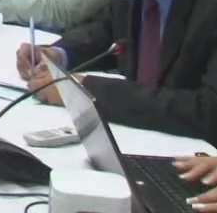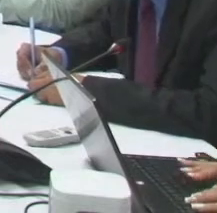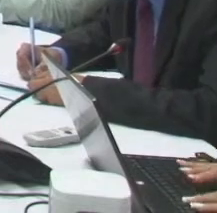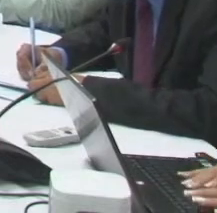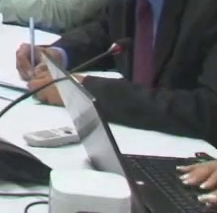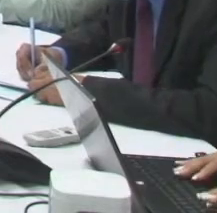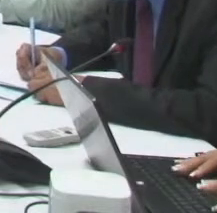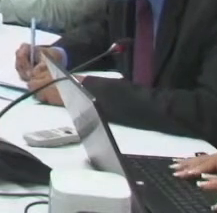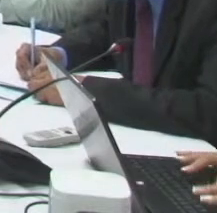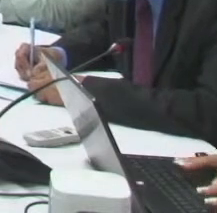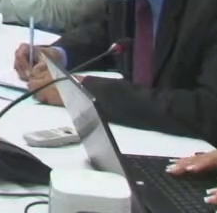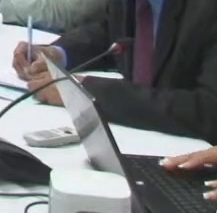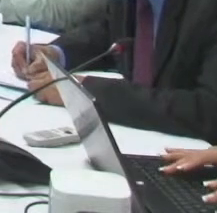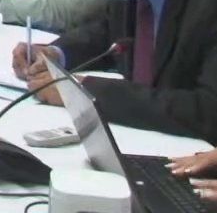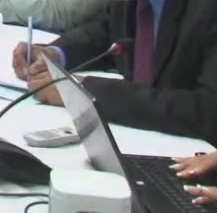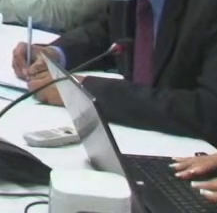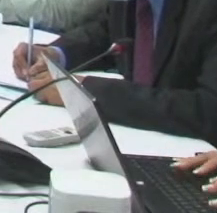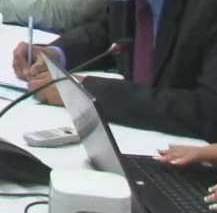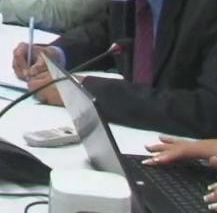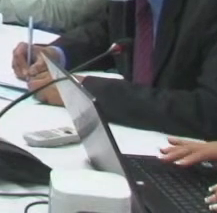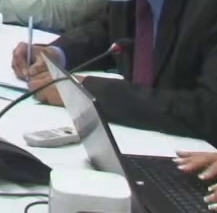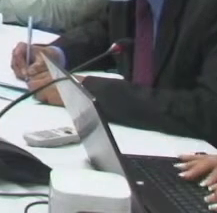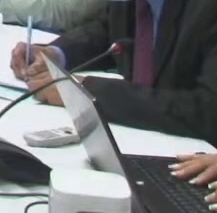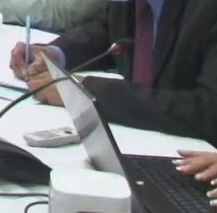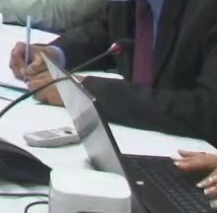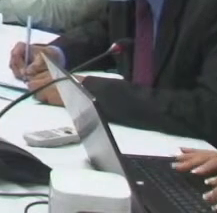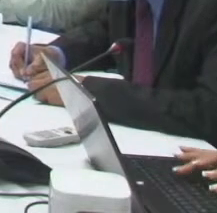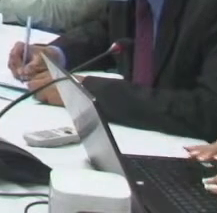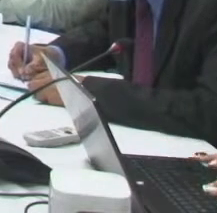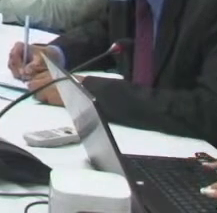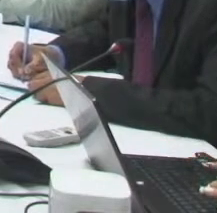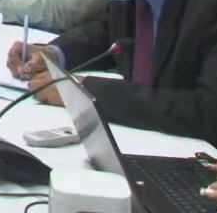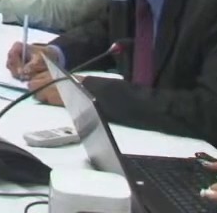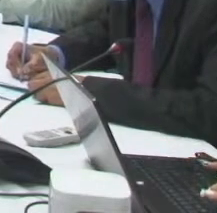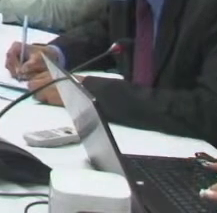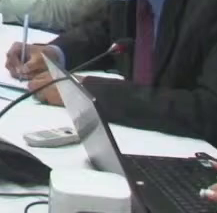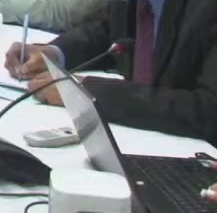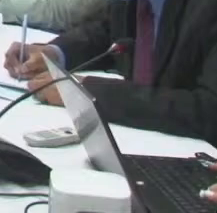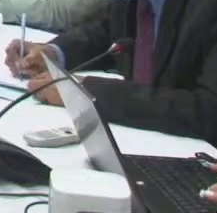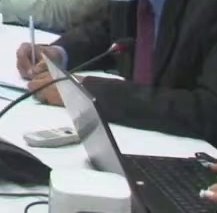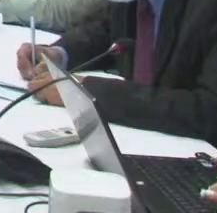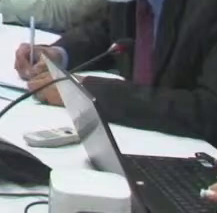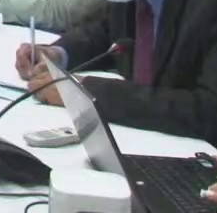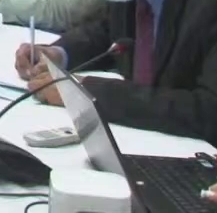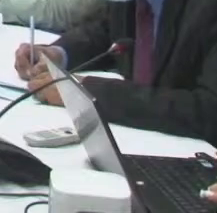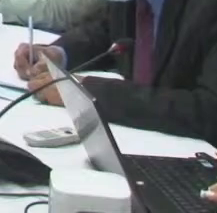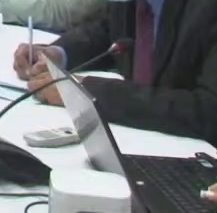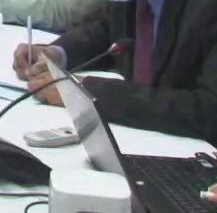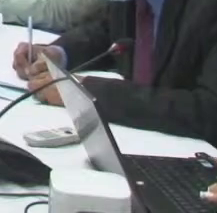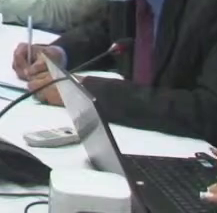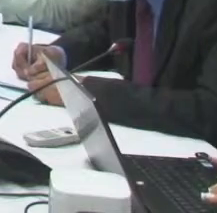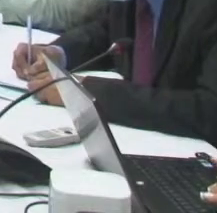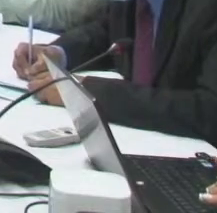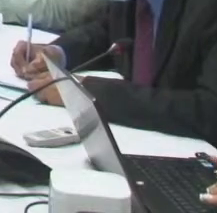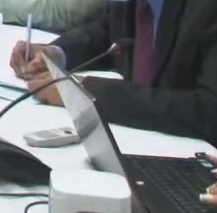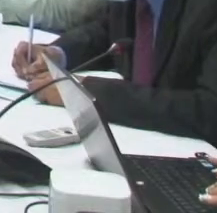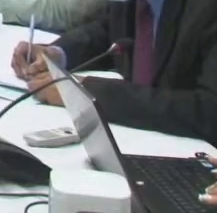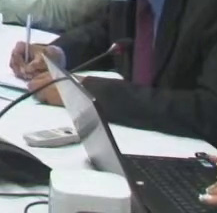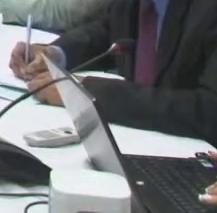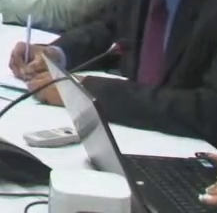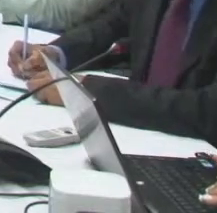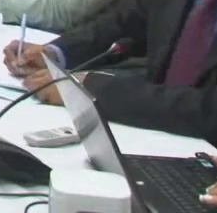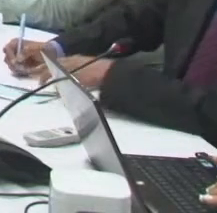los delitos a que se refiere esta ley, los agentes fiscales y los agentes policiales,